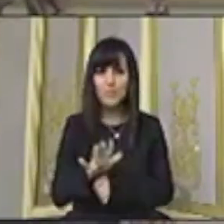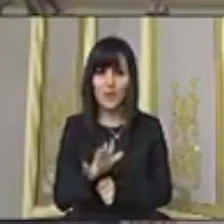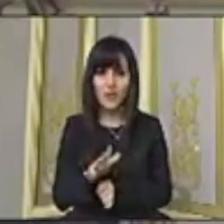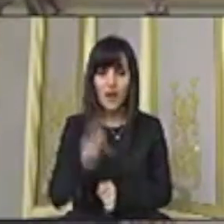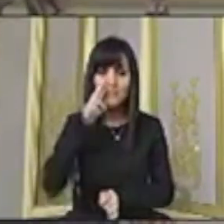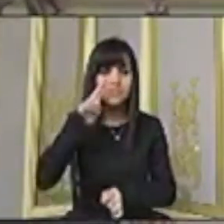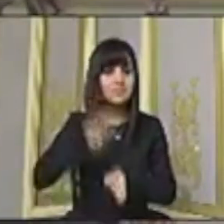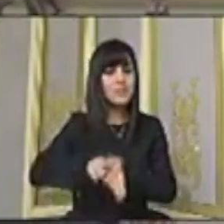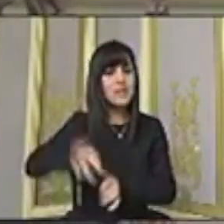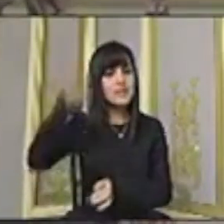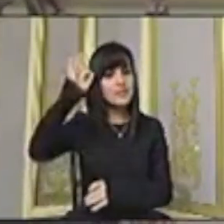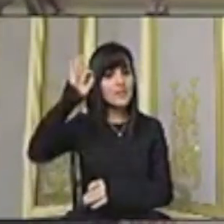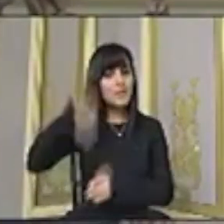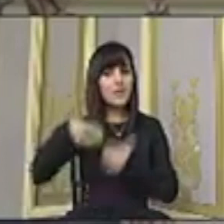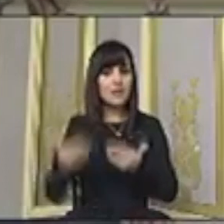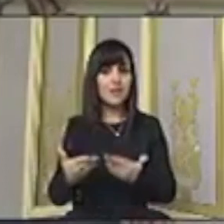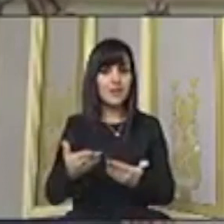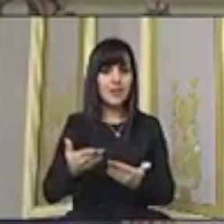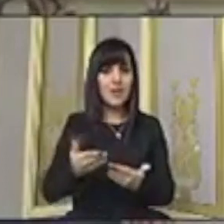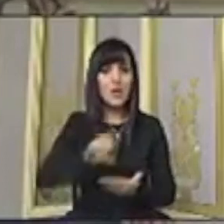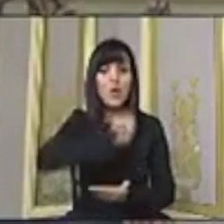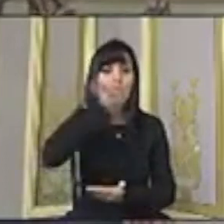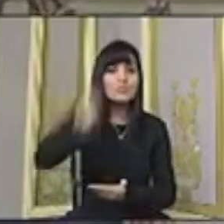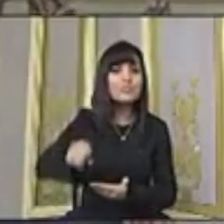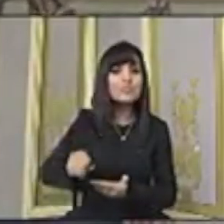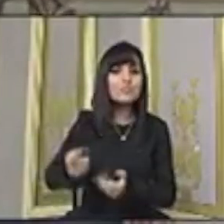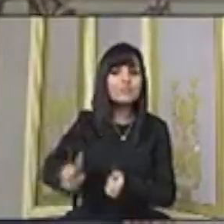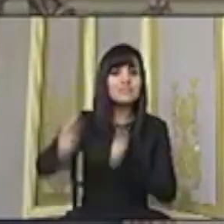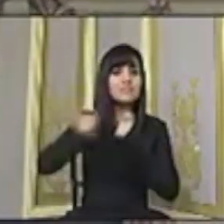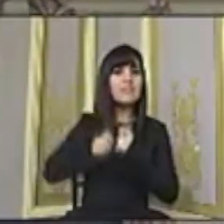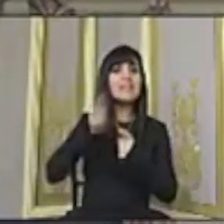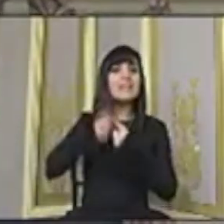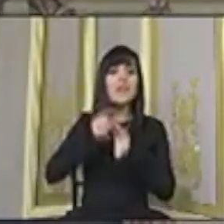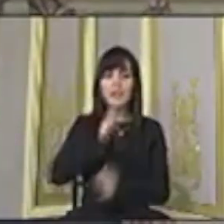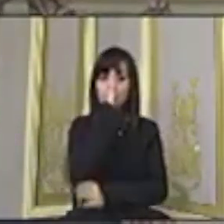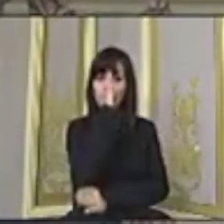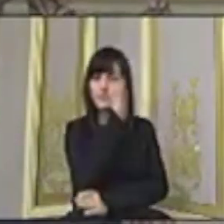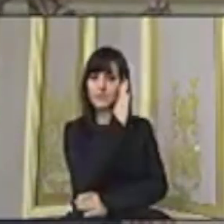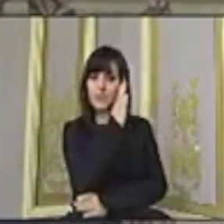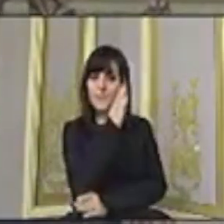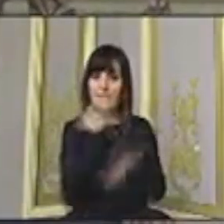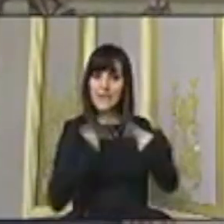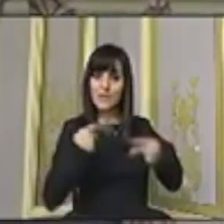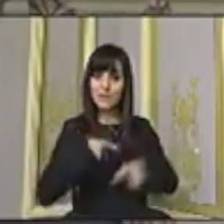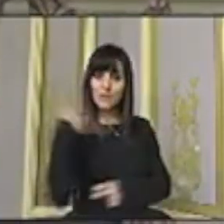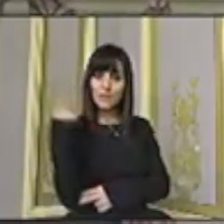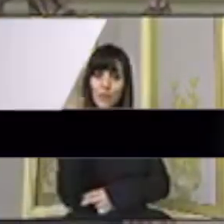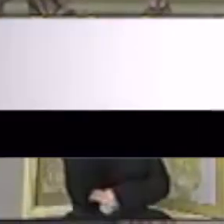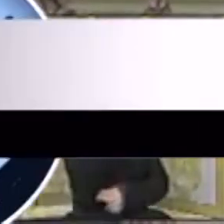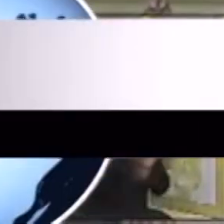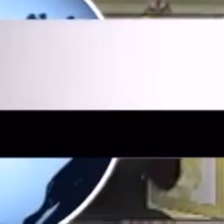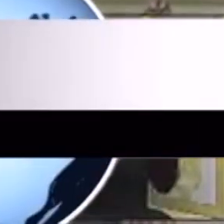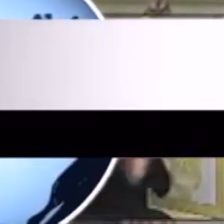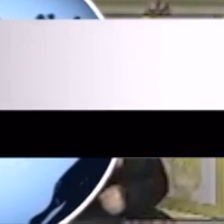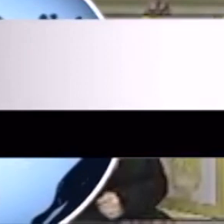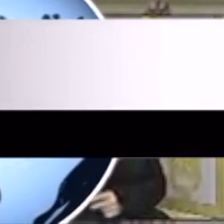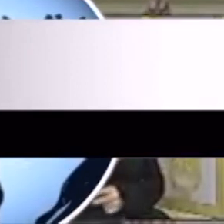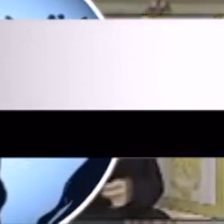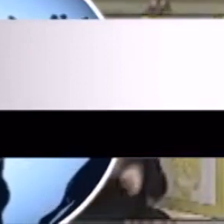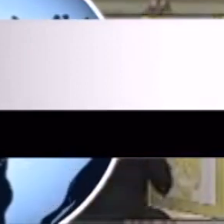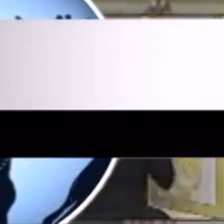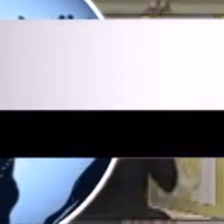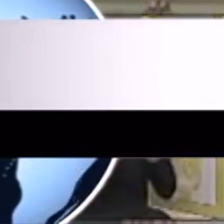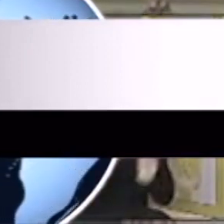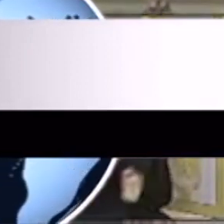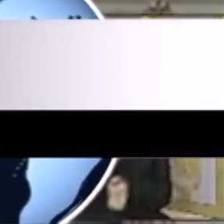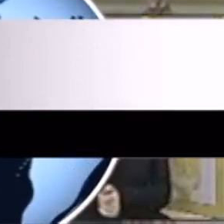servir, por la obligación que tenemos con las y los poblanos de velar por sus intereses. Ese fue el